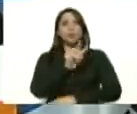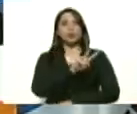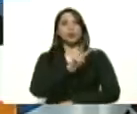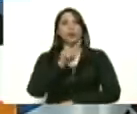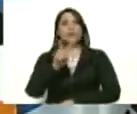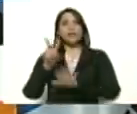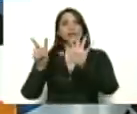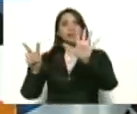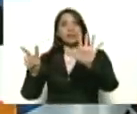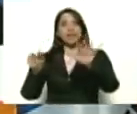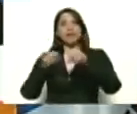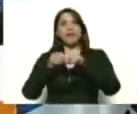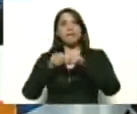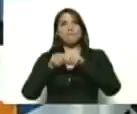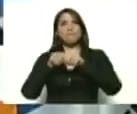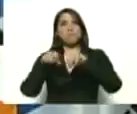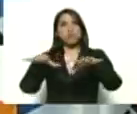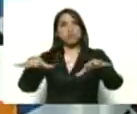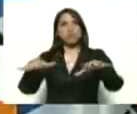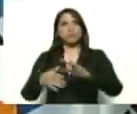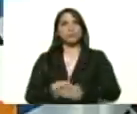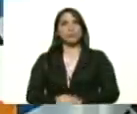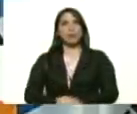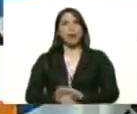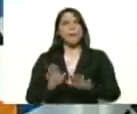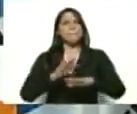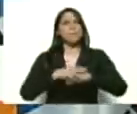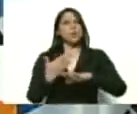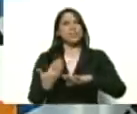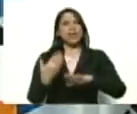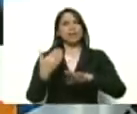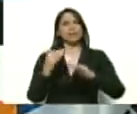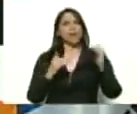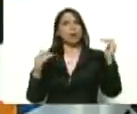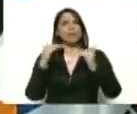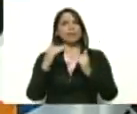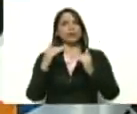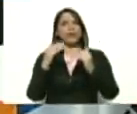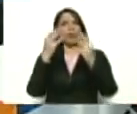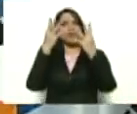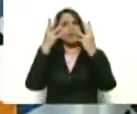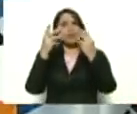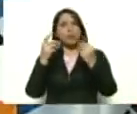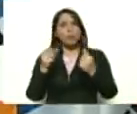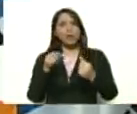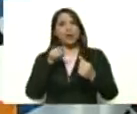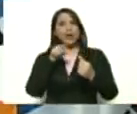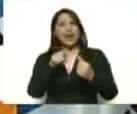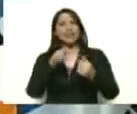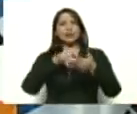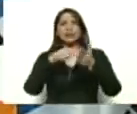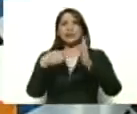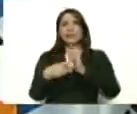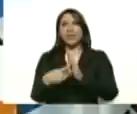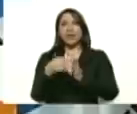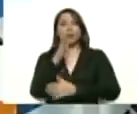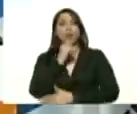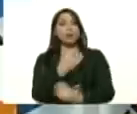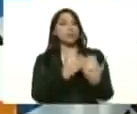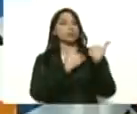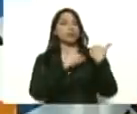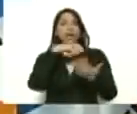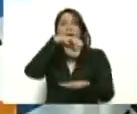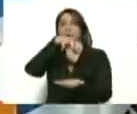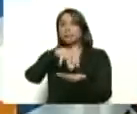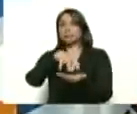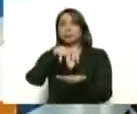hablar por qué aumentó un poco esa cifra. Producto de la irresponsabilidad de la gobernación del Estado de